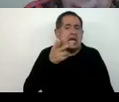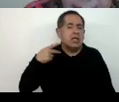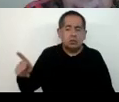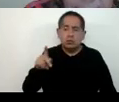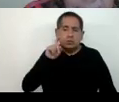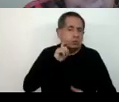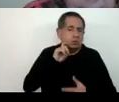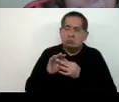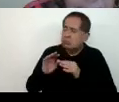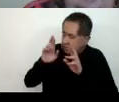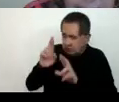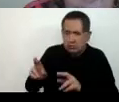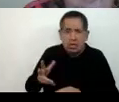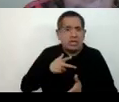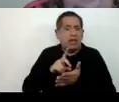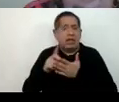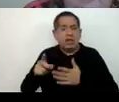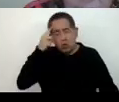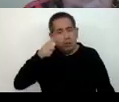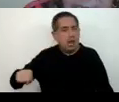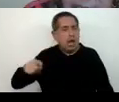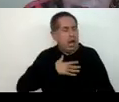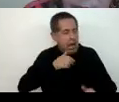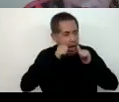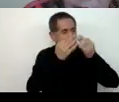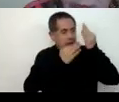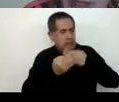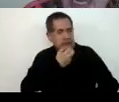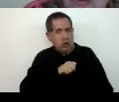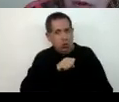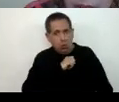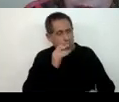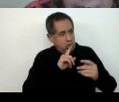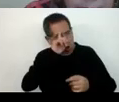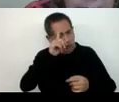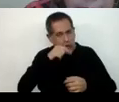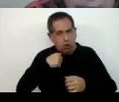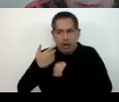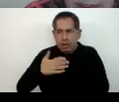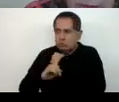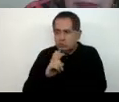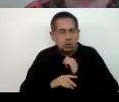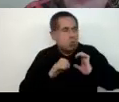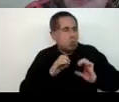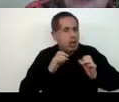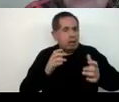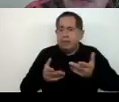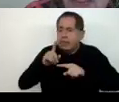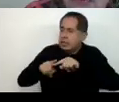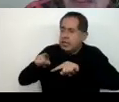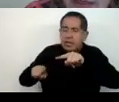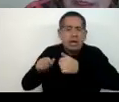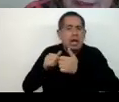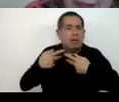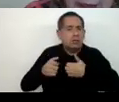sexualidad. Derecho a la atención de la salud y la salud reproductiva acorde a los requerimientos específicos de las personas